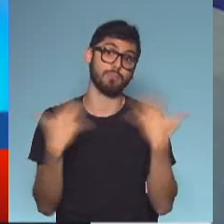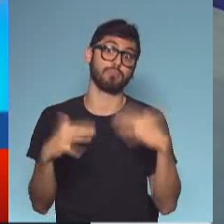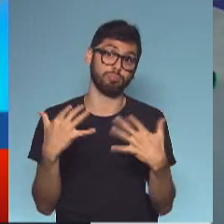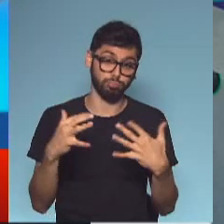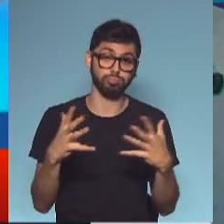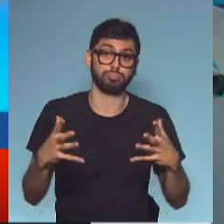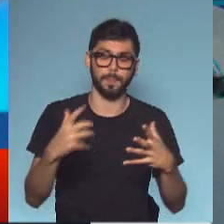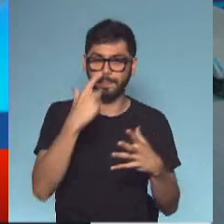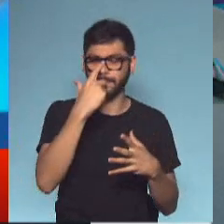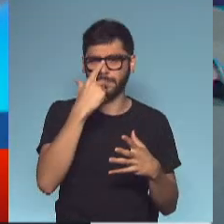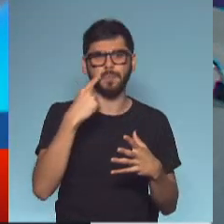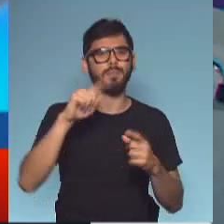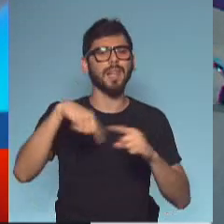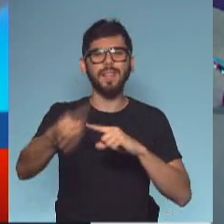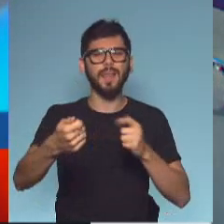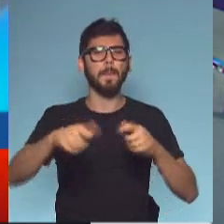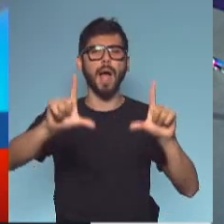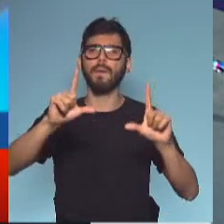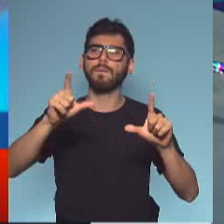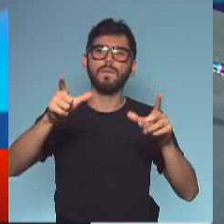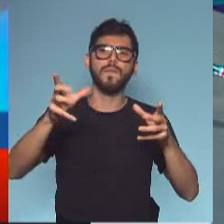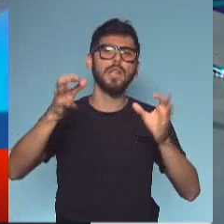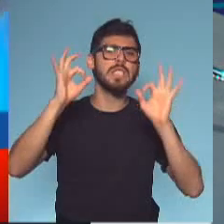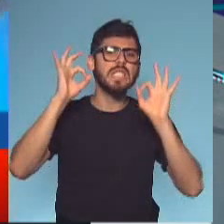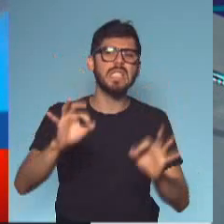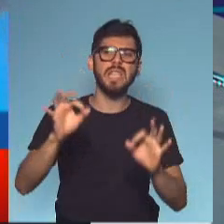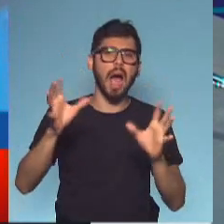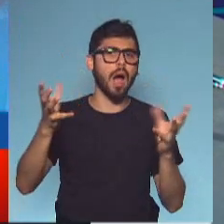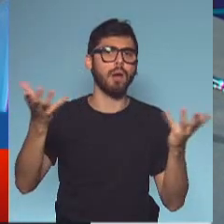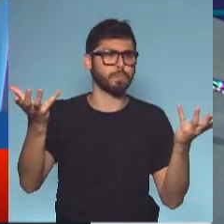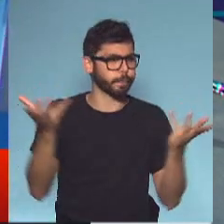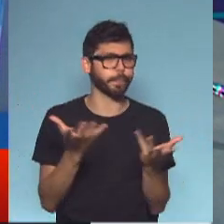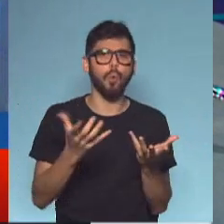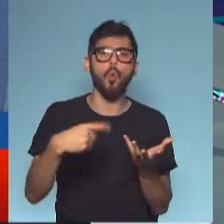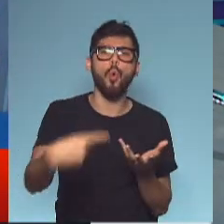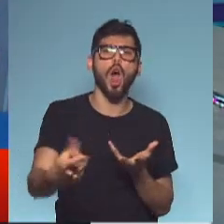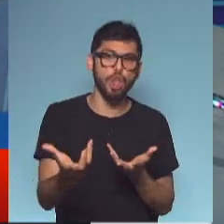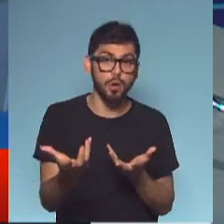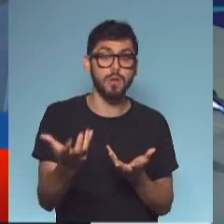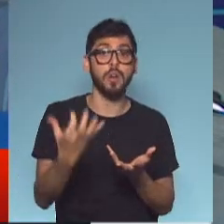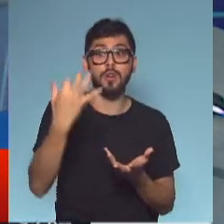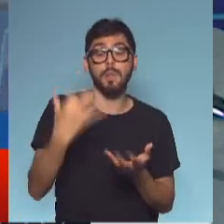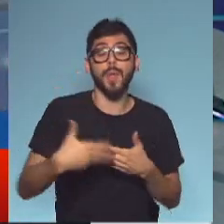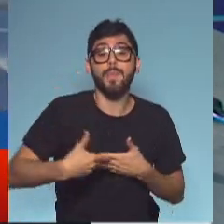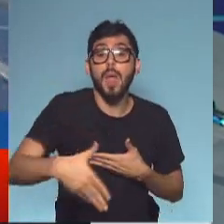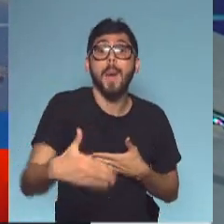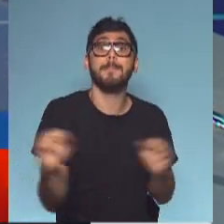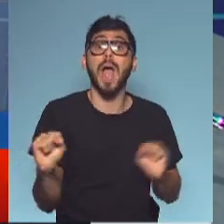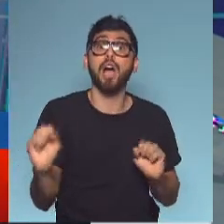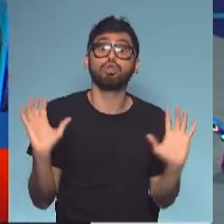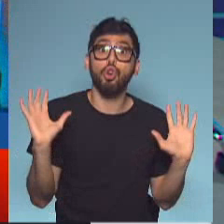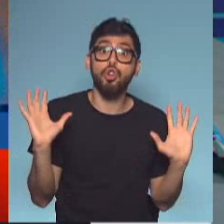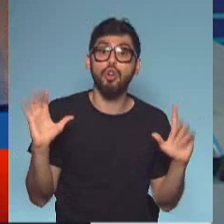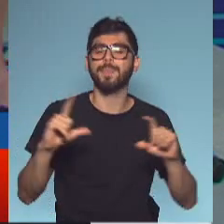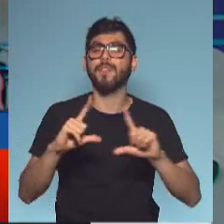ver la siguiente placa, que es cuándo van a llegar esto, que ahí es donde empieza un poco a estar más definido, porque sabemos que es en el transcurso de mayo. Bien. No